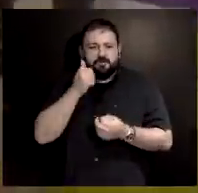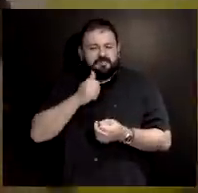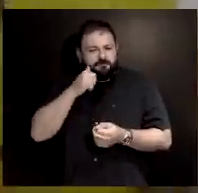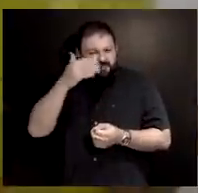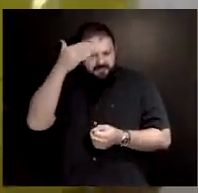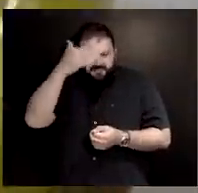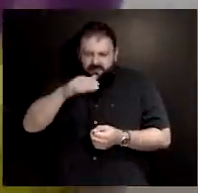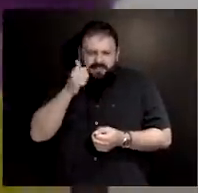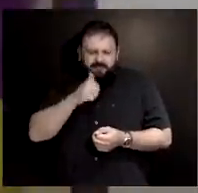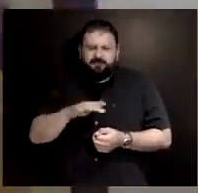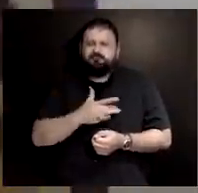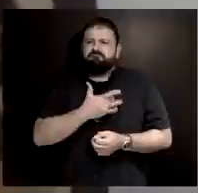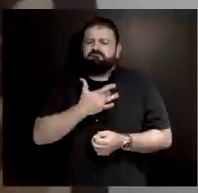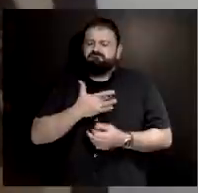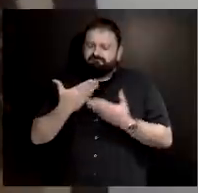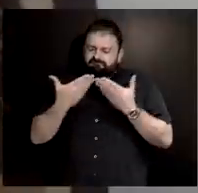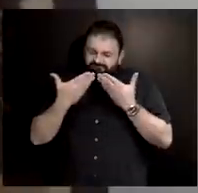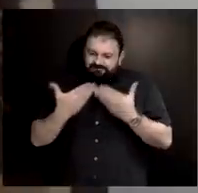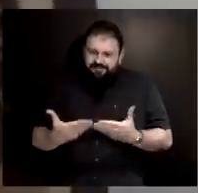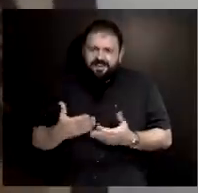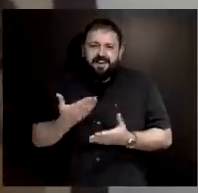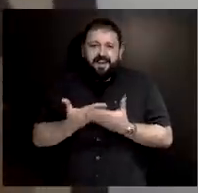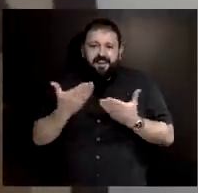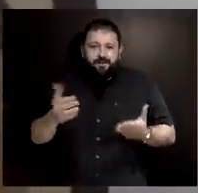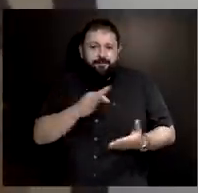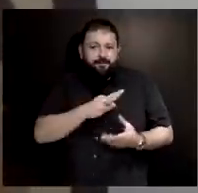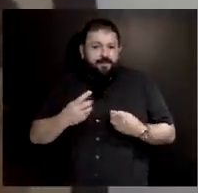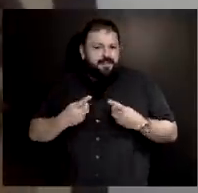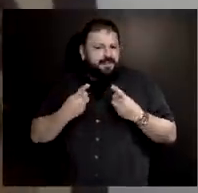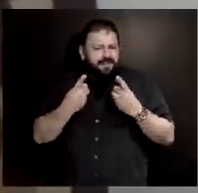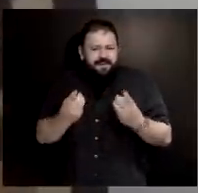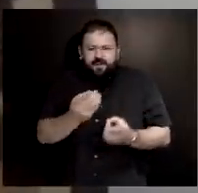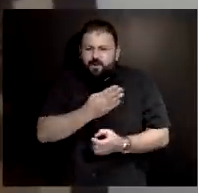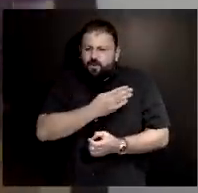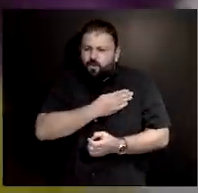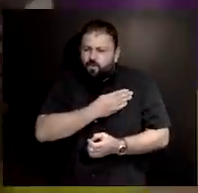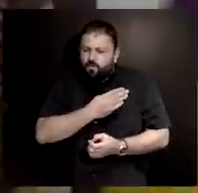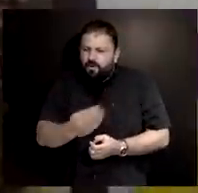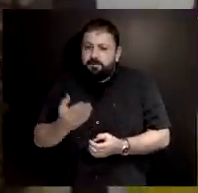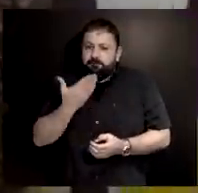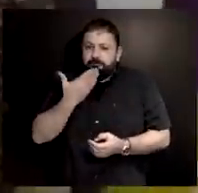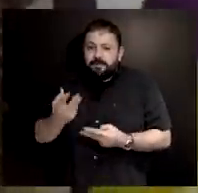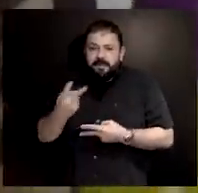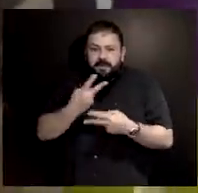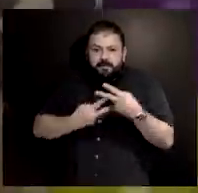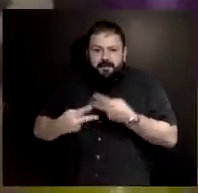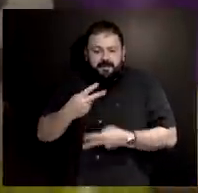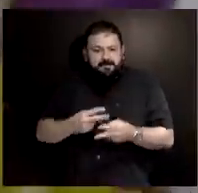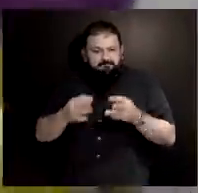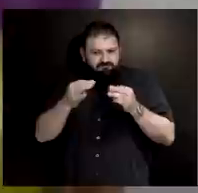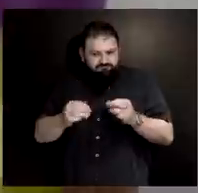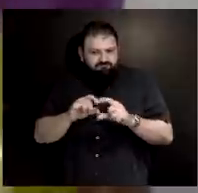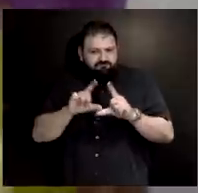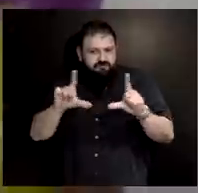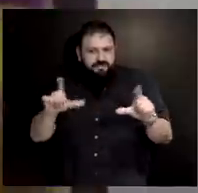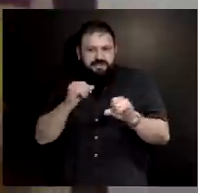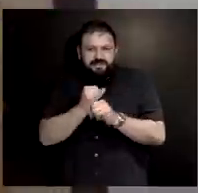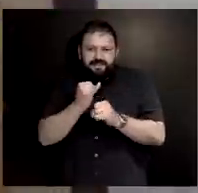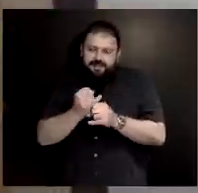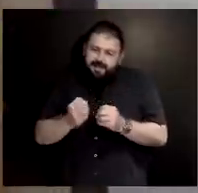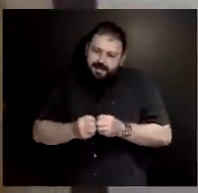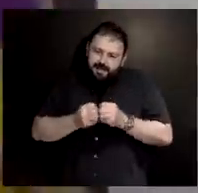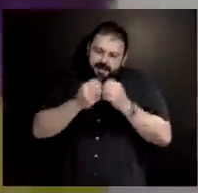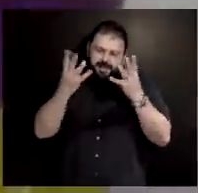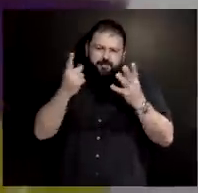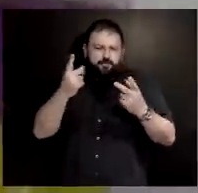por ello, me siento muy honrada de poder dar una muy calurosa bienvenida virtual, obviamente, a una